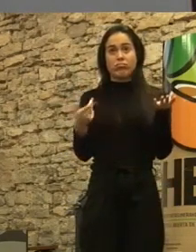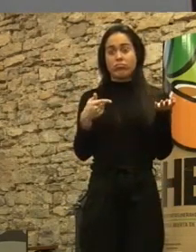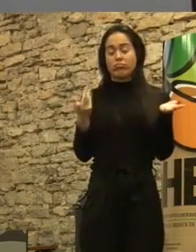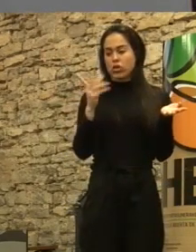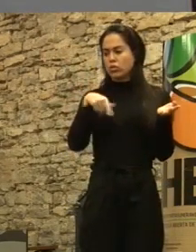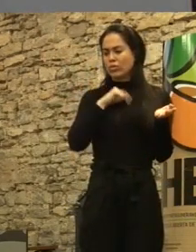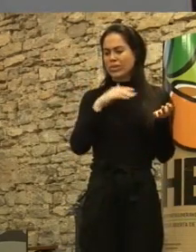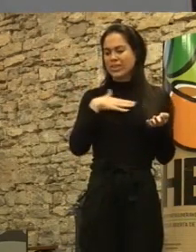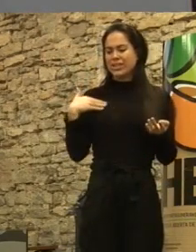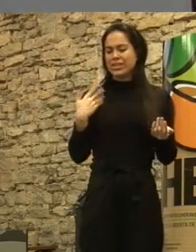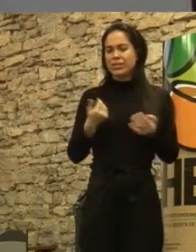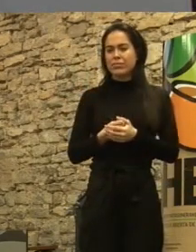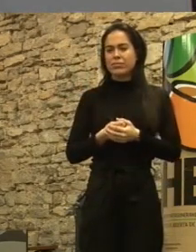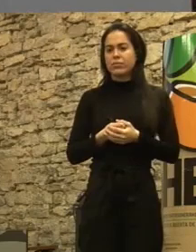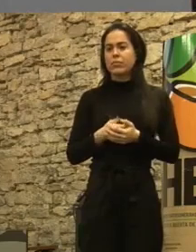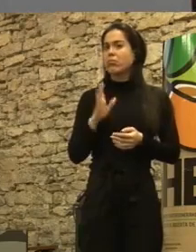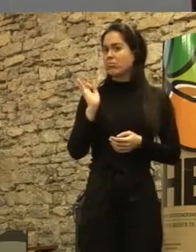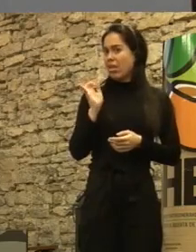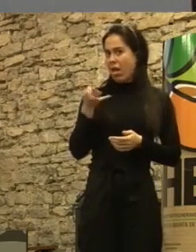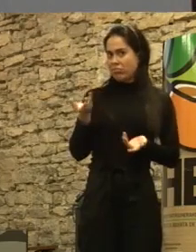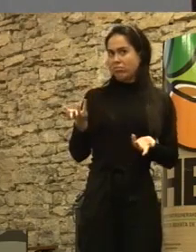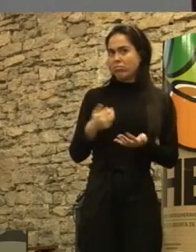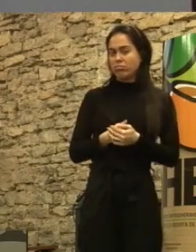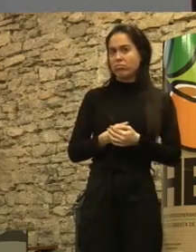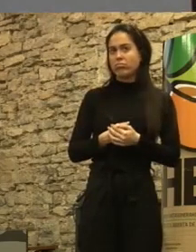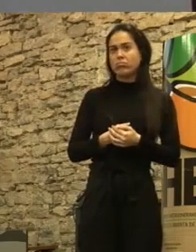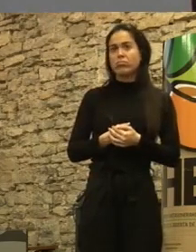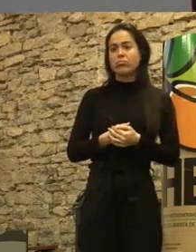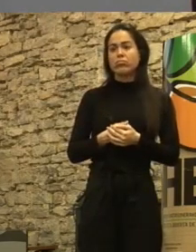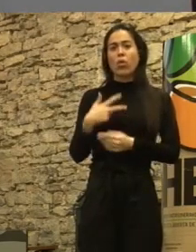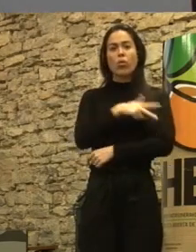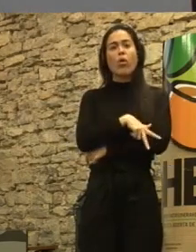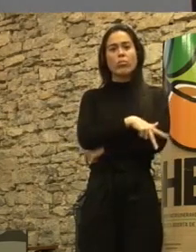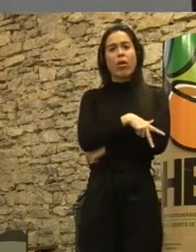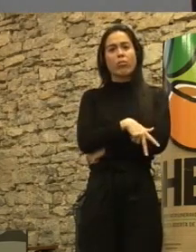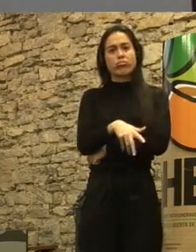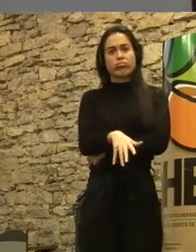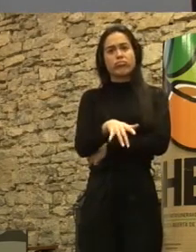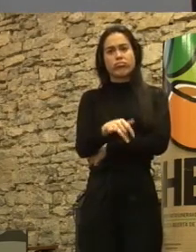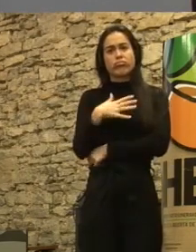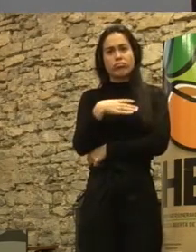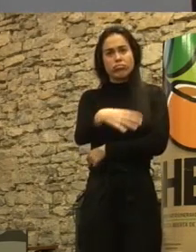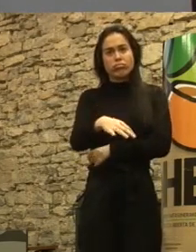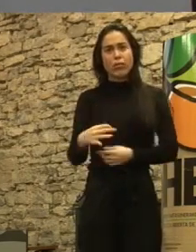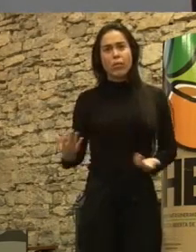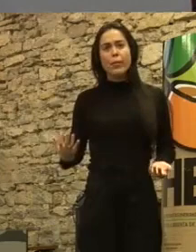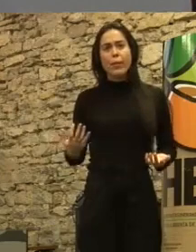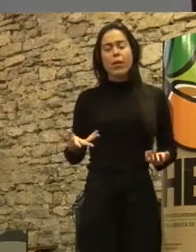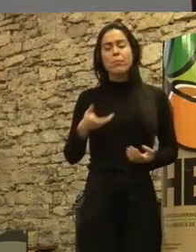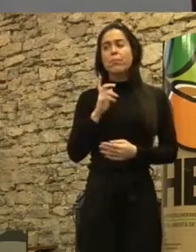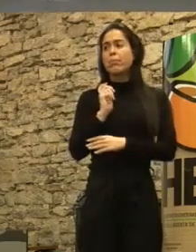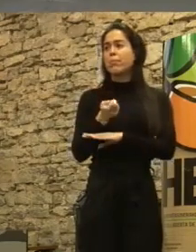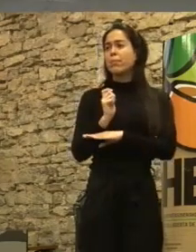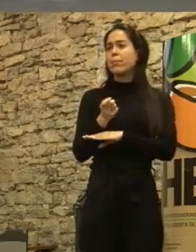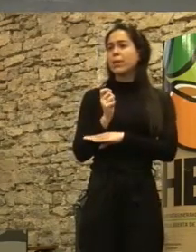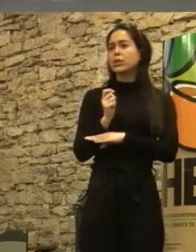que, y es cierto, ¿no? el Gobierno vasco tiene posibilidades de hacer complementar las pensiones u